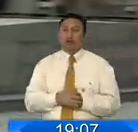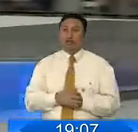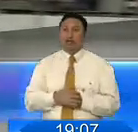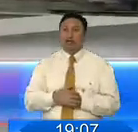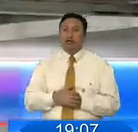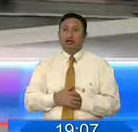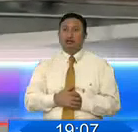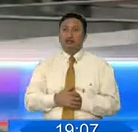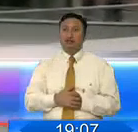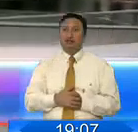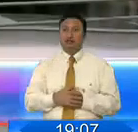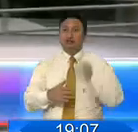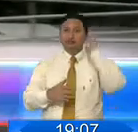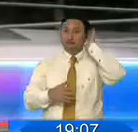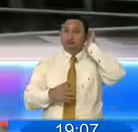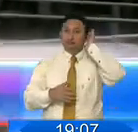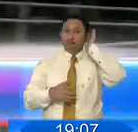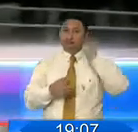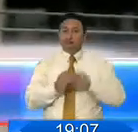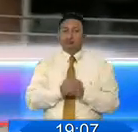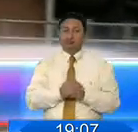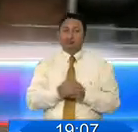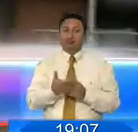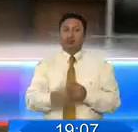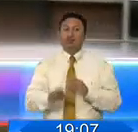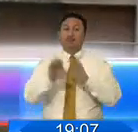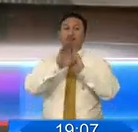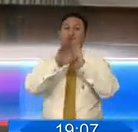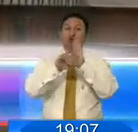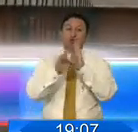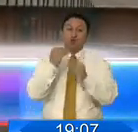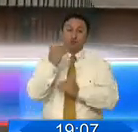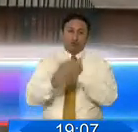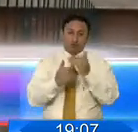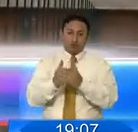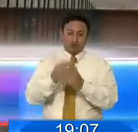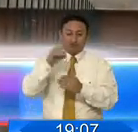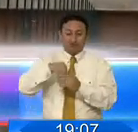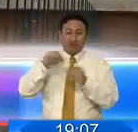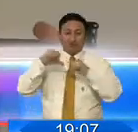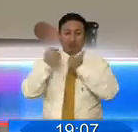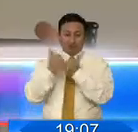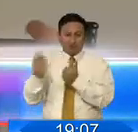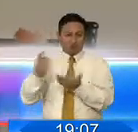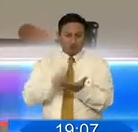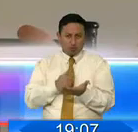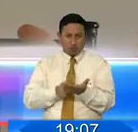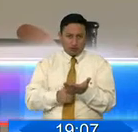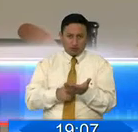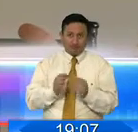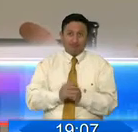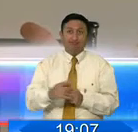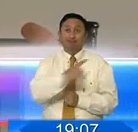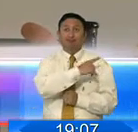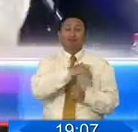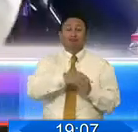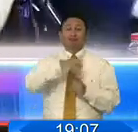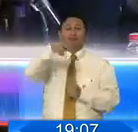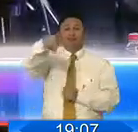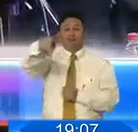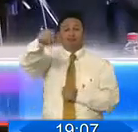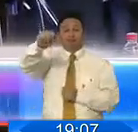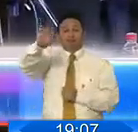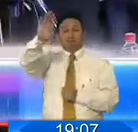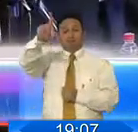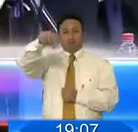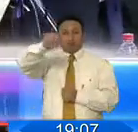El tratamiento de reformas en el Código Orgánico General de Procesos que se tramita en la Asamblea Nacional es lo que preocupa a Pablo Fajardo, abogado